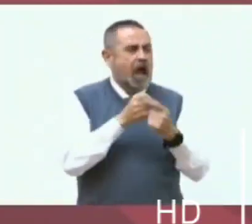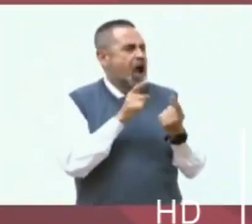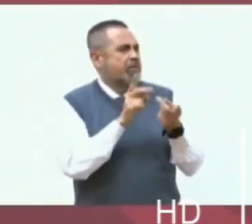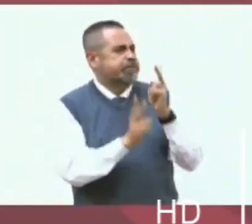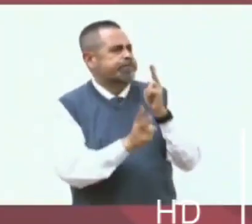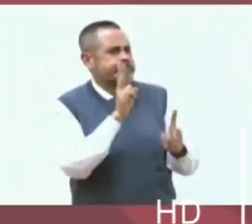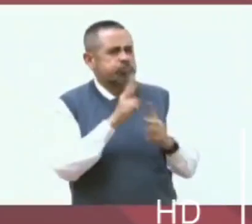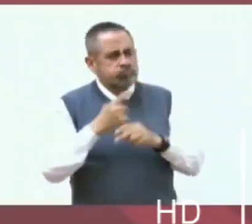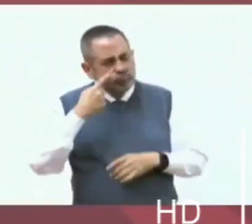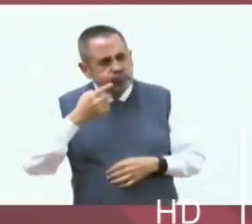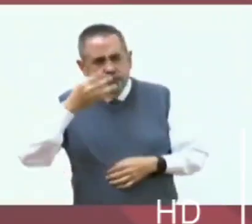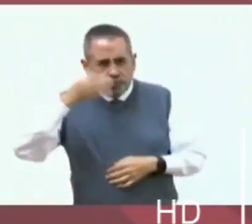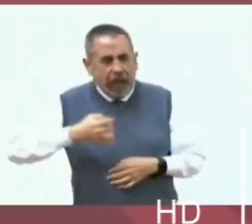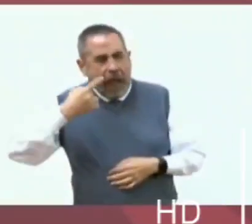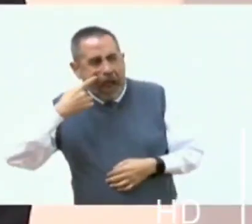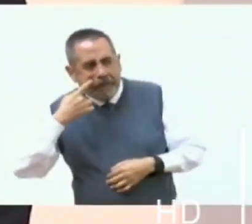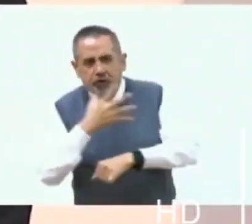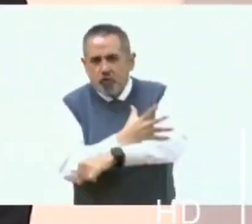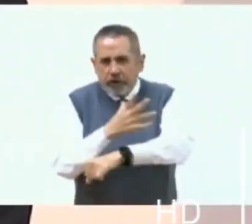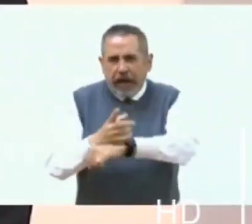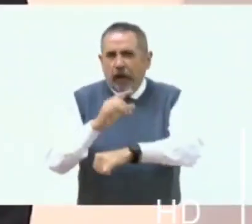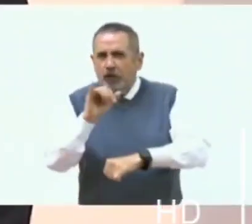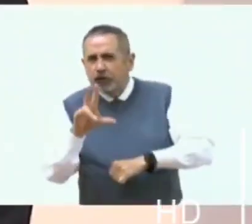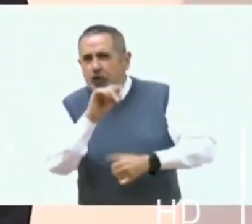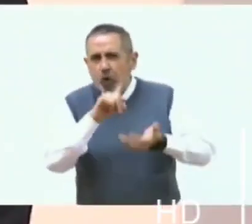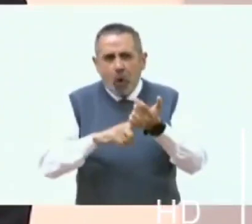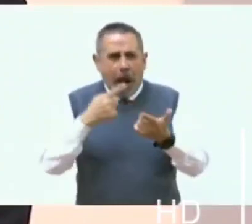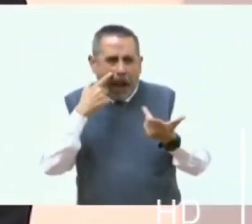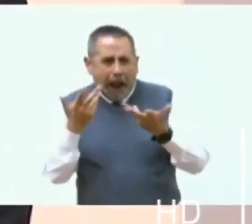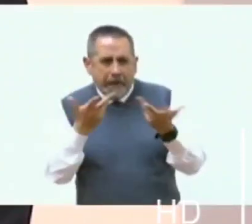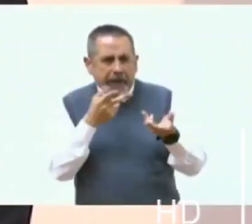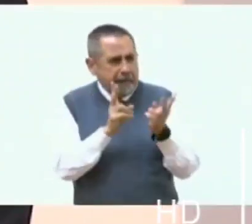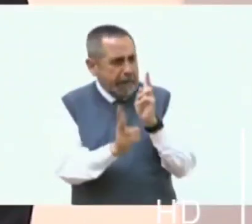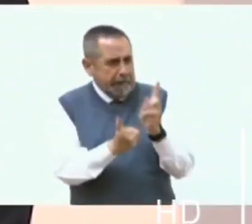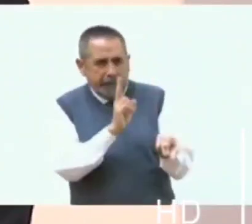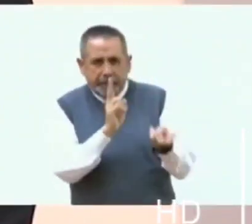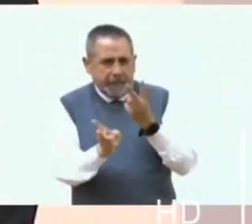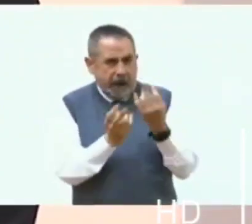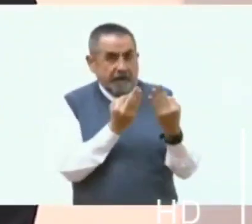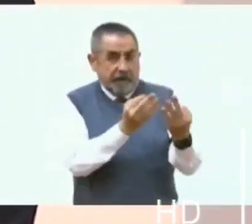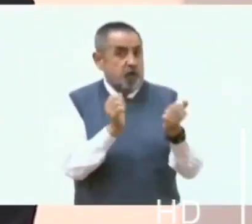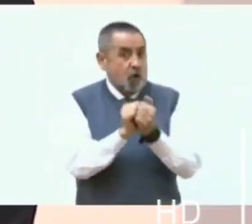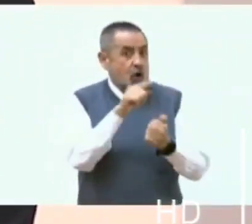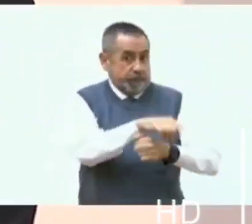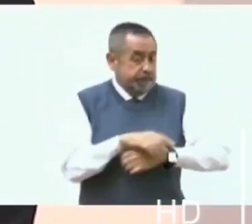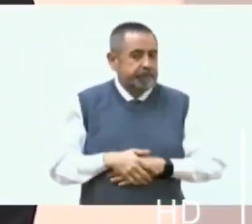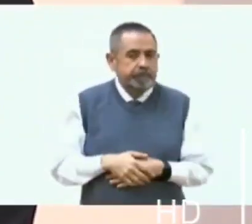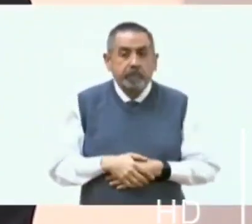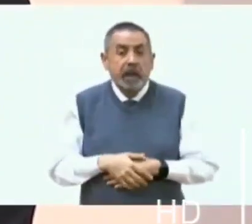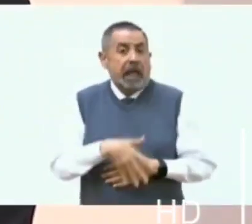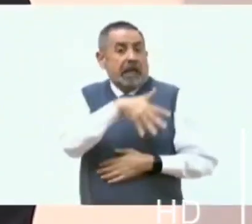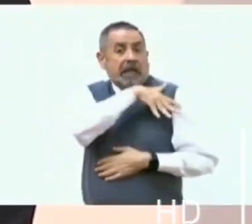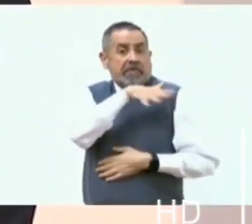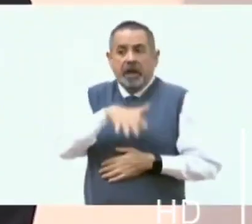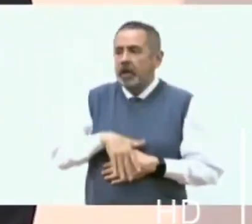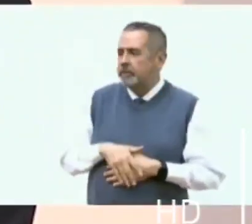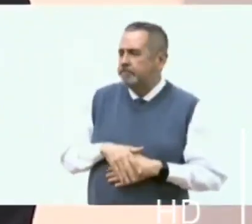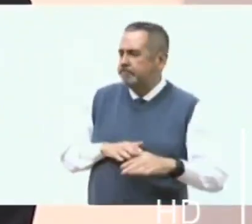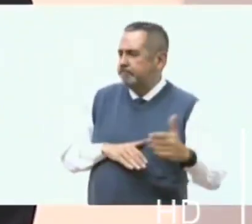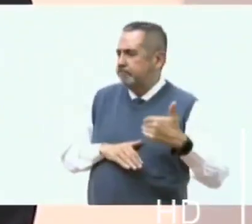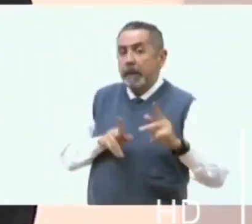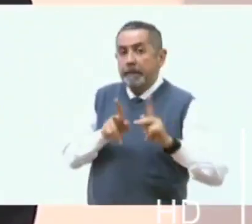de su sinceridad y de sus intereses revolucionarios. El general mandó llamar a Chico